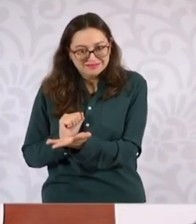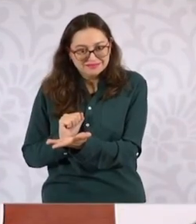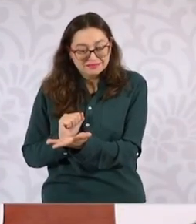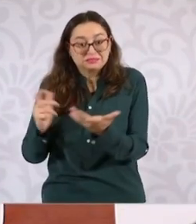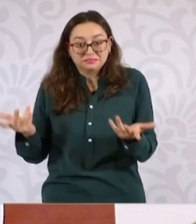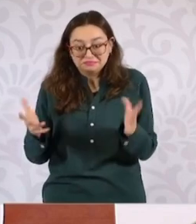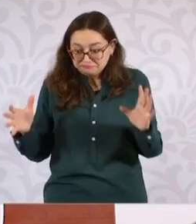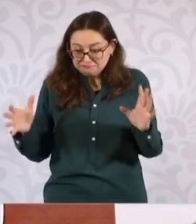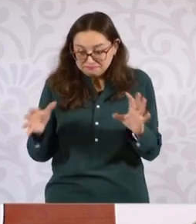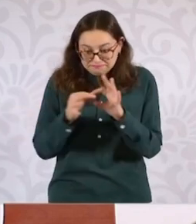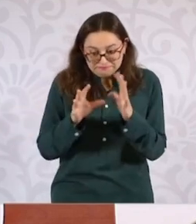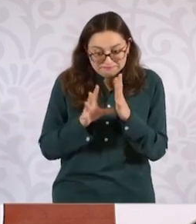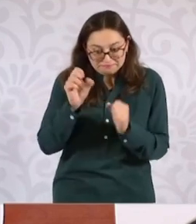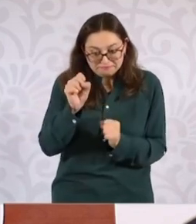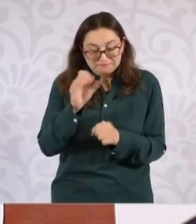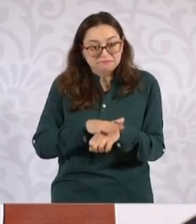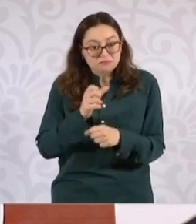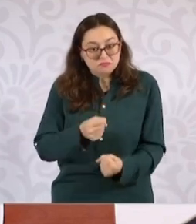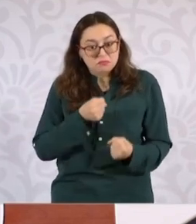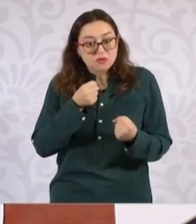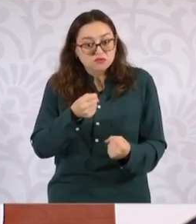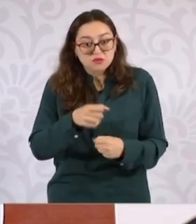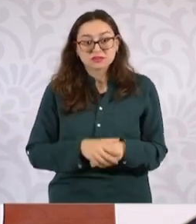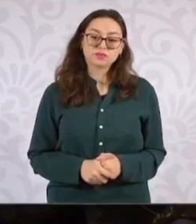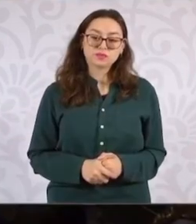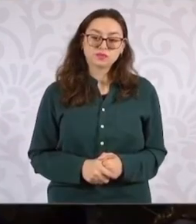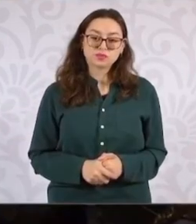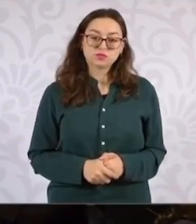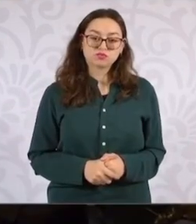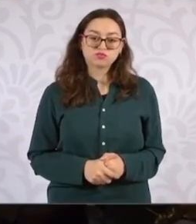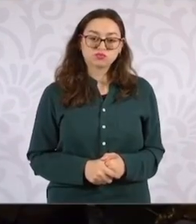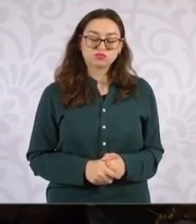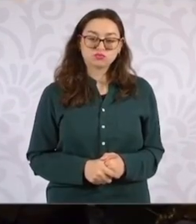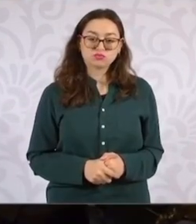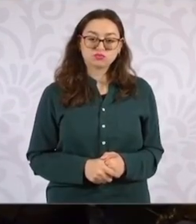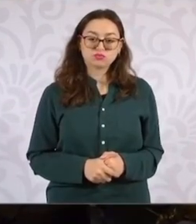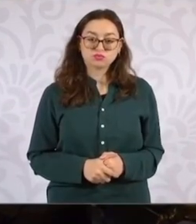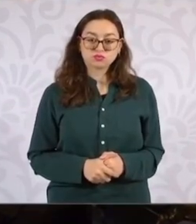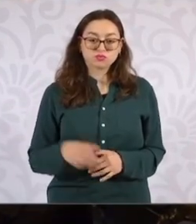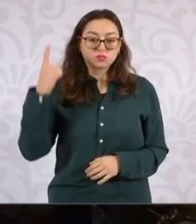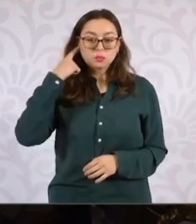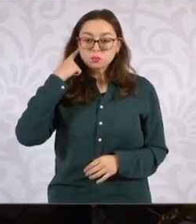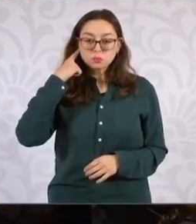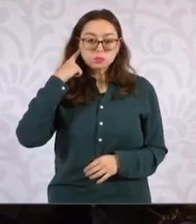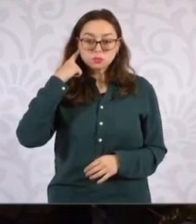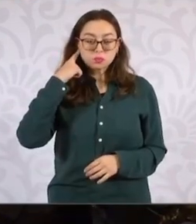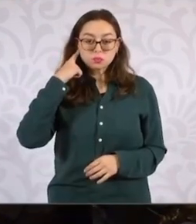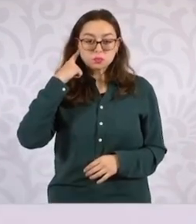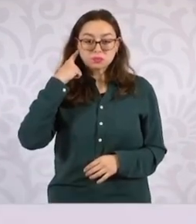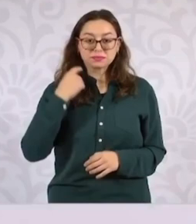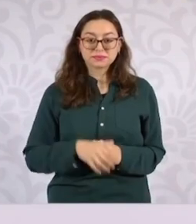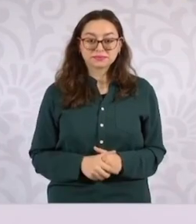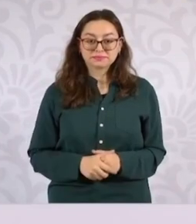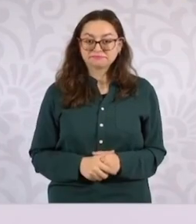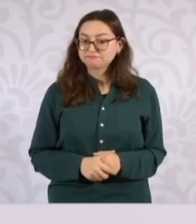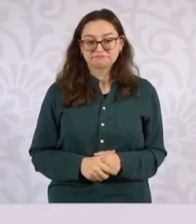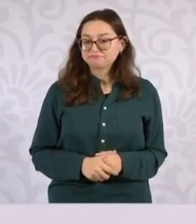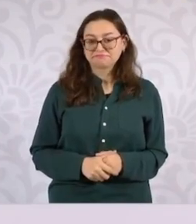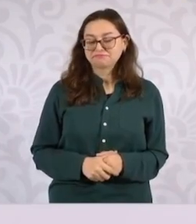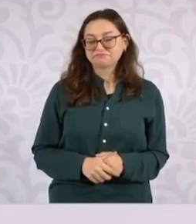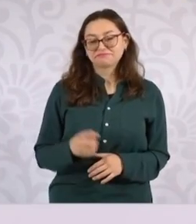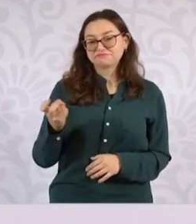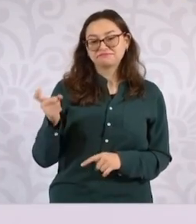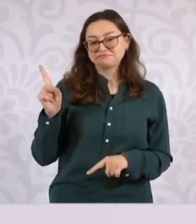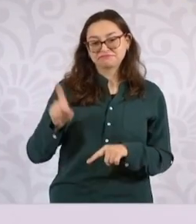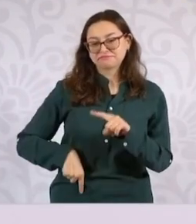amparo en el caso de su improcedencia en la Constitución. ¿Hay un artículo transitorio que dice que todo…? No, entiendo que esa parte la quitaron, que